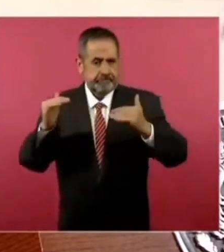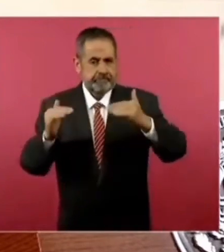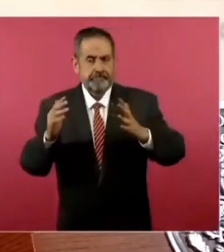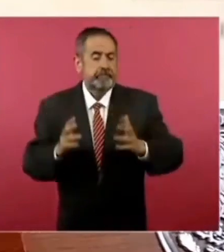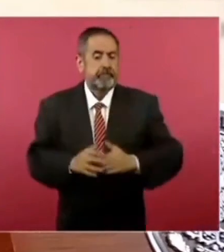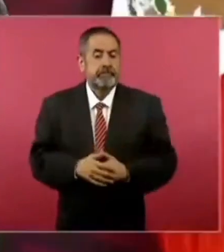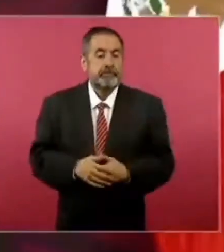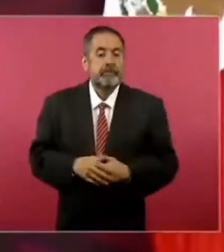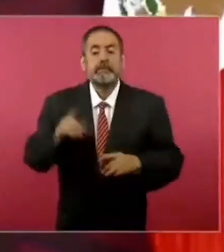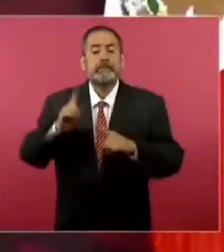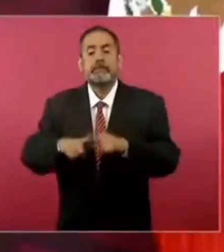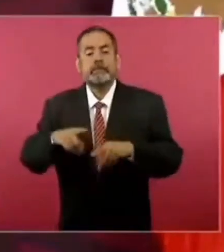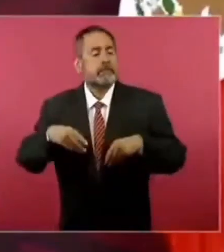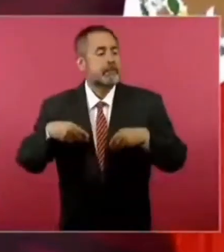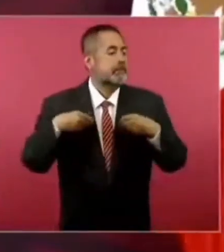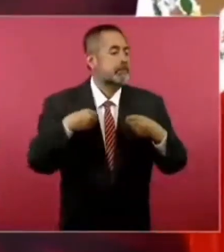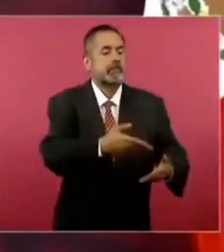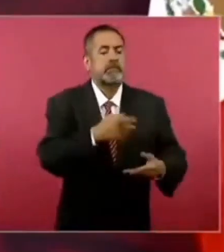lo otorga el rey,